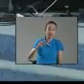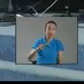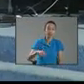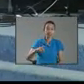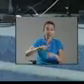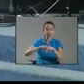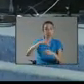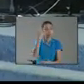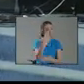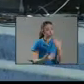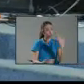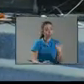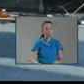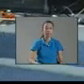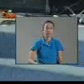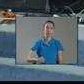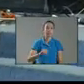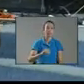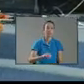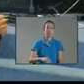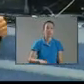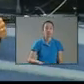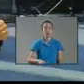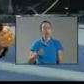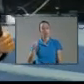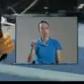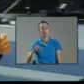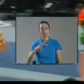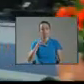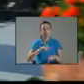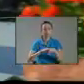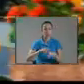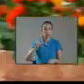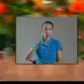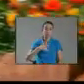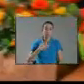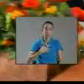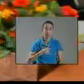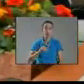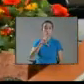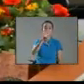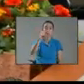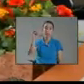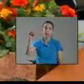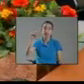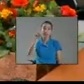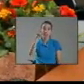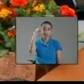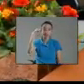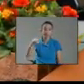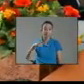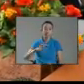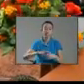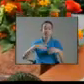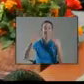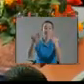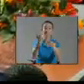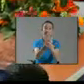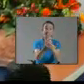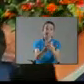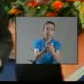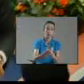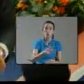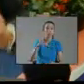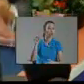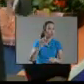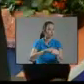A ese nivel te pusiste. Cuando tú no crees lo que Dios te dice, no estás valorando la palabra que Él te